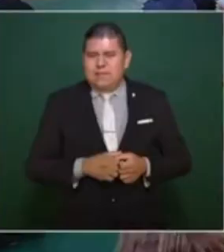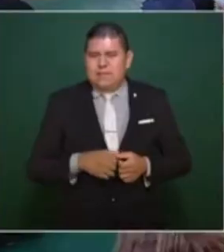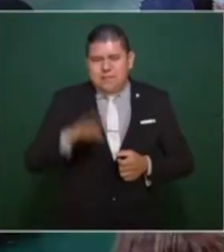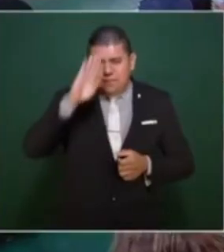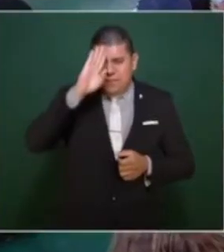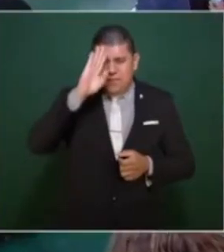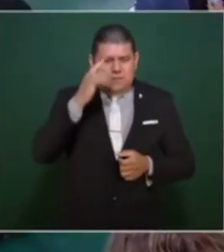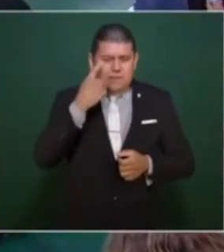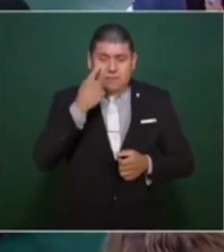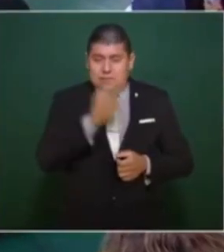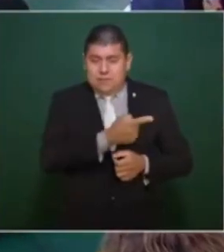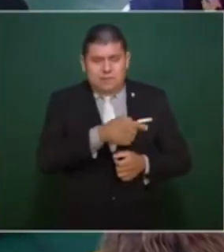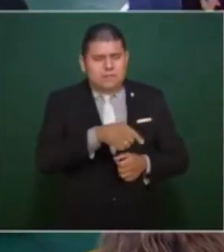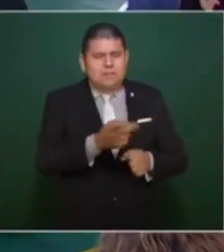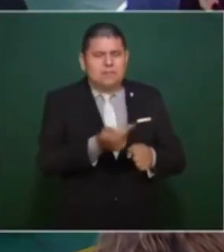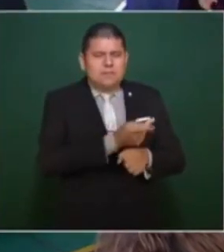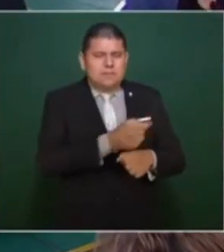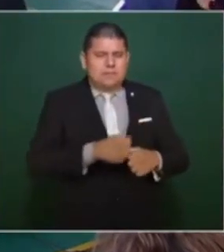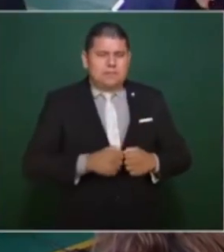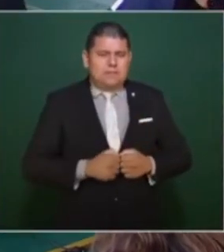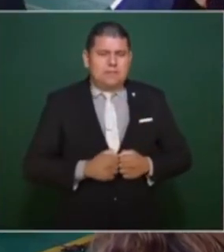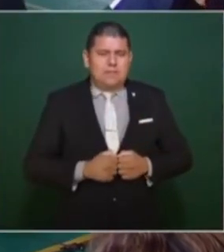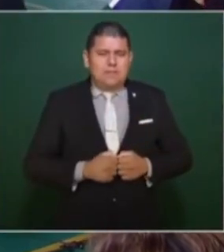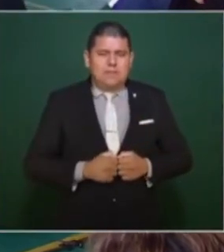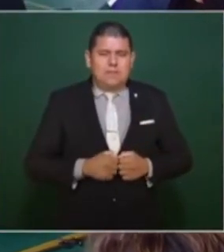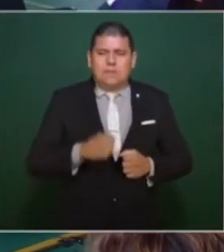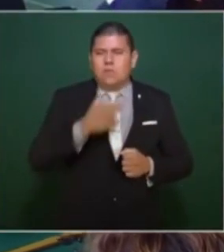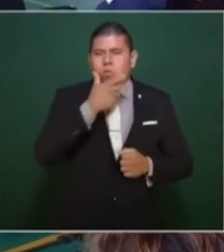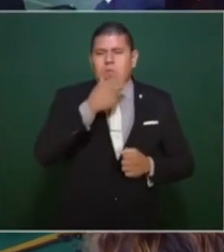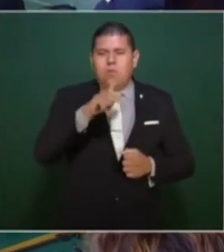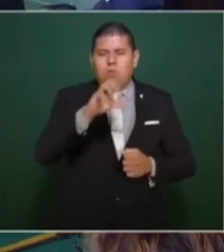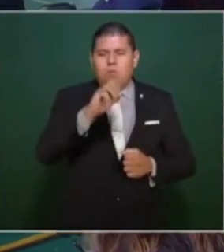no es nada más López Dóriga,